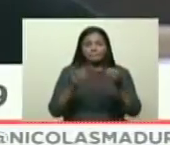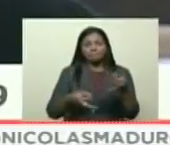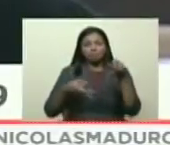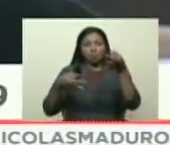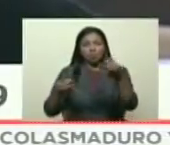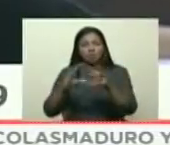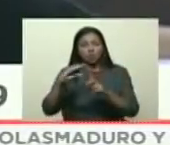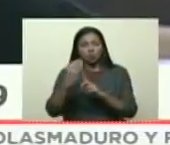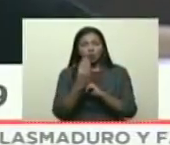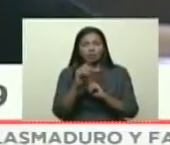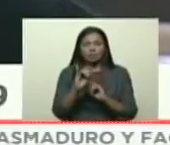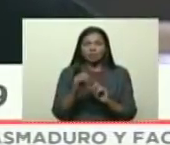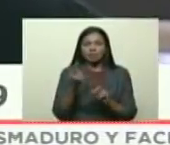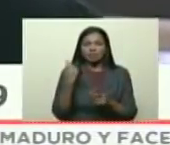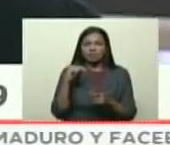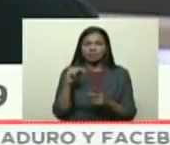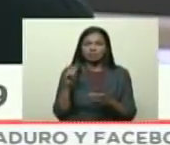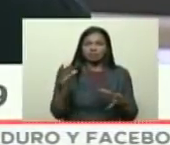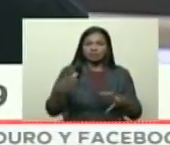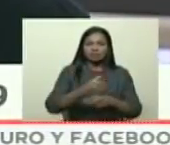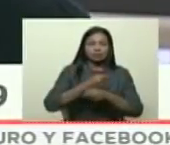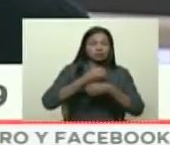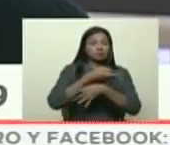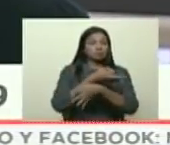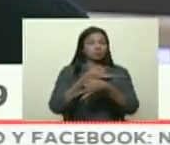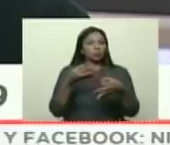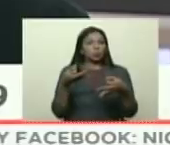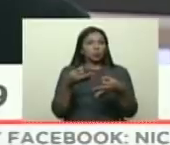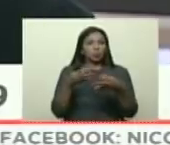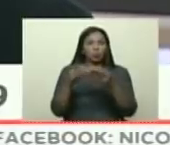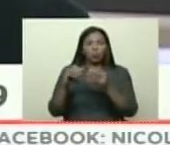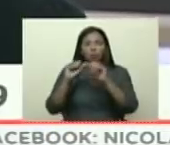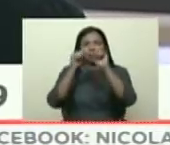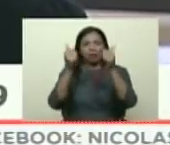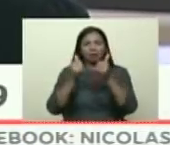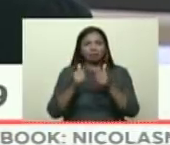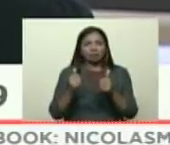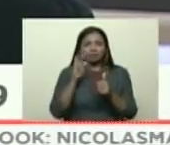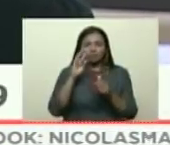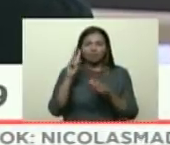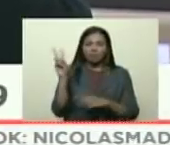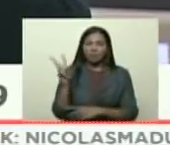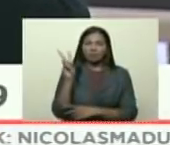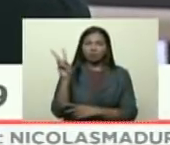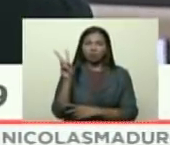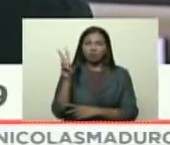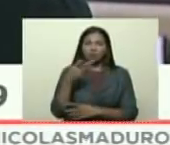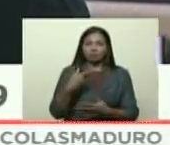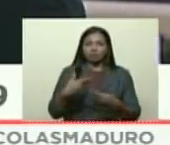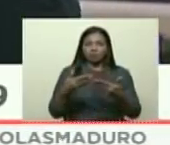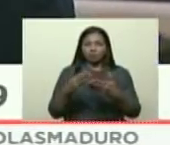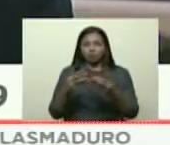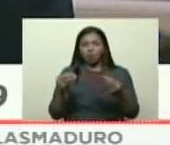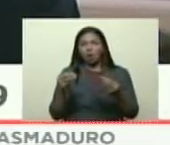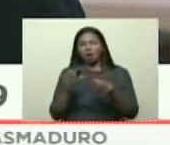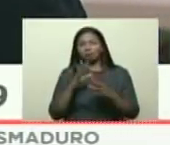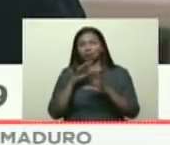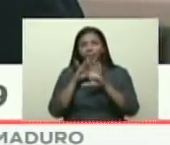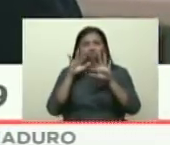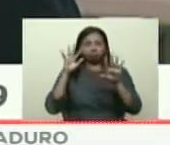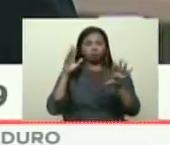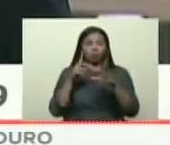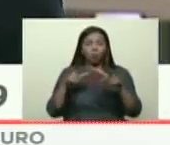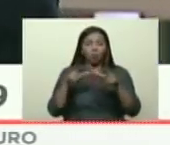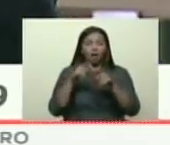materia cultural, que tuvo una acogida extraordinaria entre los artistas, me consta, de Venezuela. Me consta. Plenaron la Galería de Arte Nacional y en el interior del